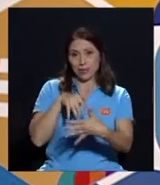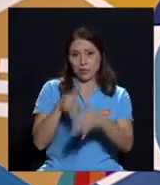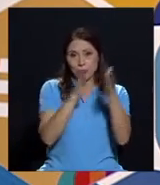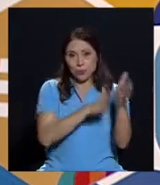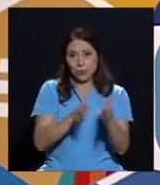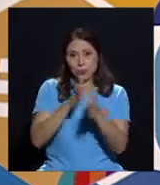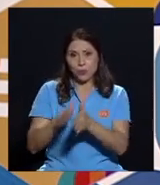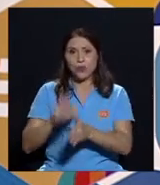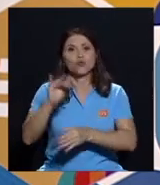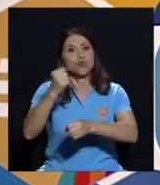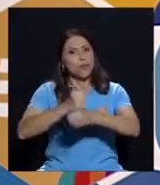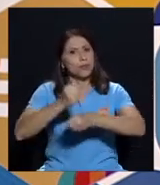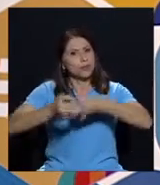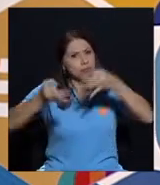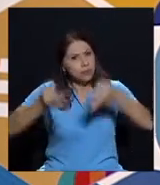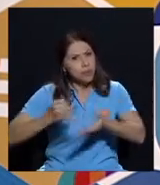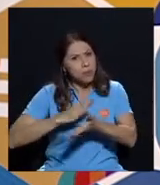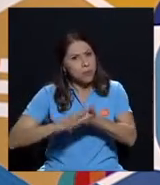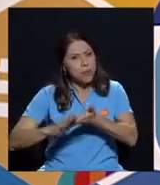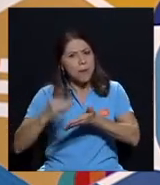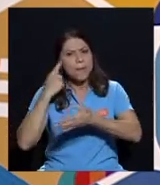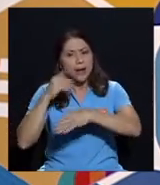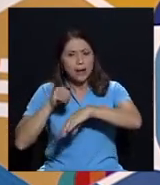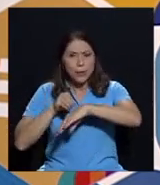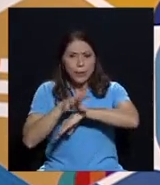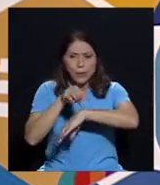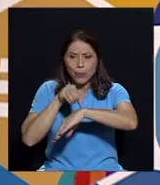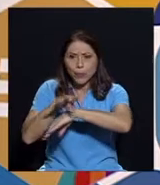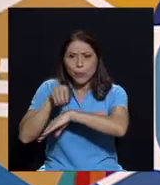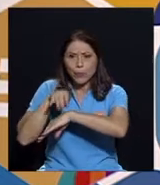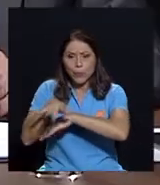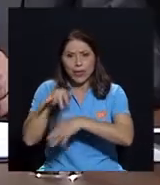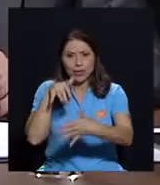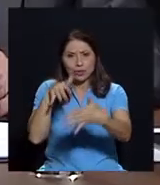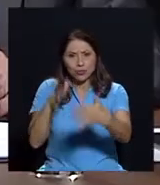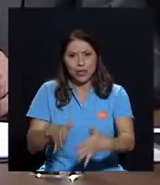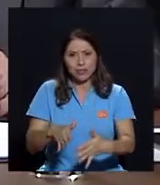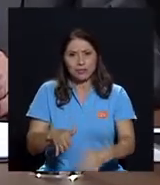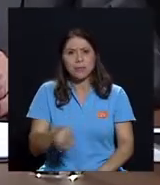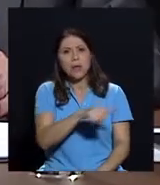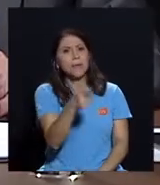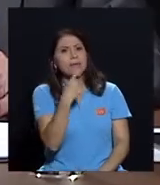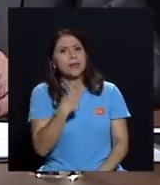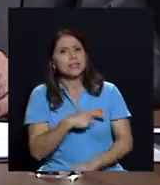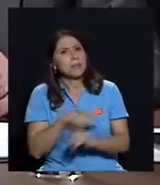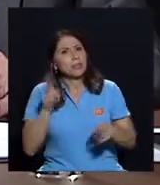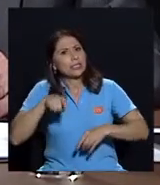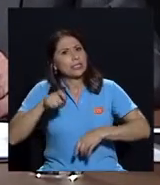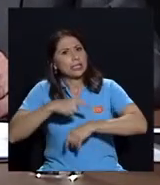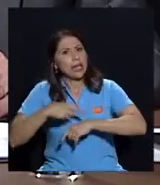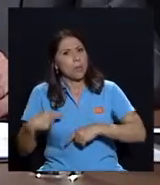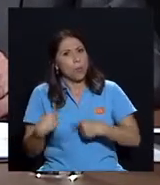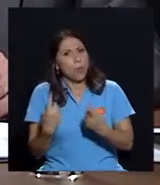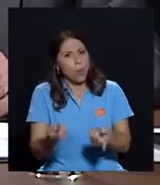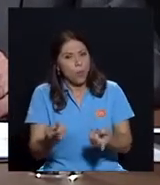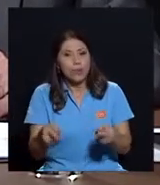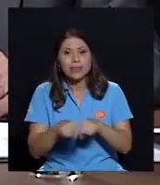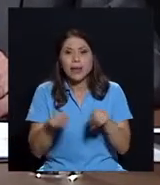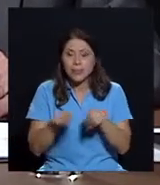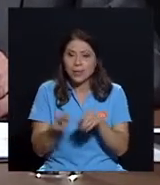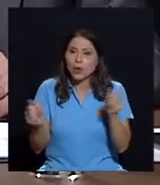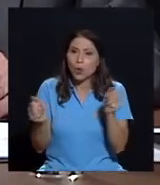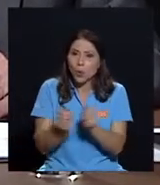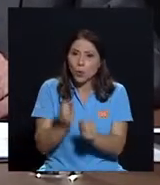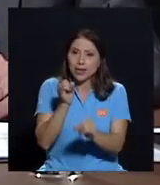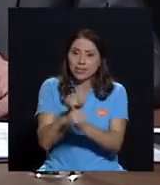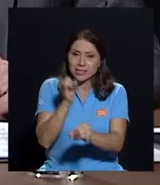profesión va a tener una incidencia en en nuestros estudiantes ahora me van a decir bueno pero eso tomará tiempo tenemos que también con el